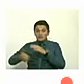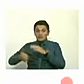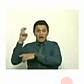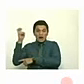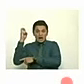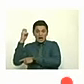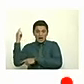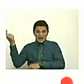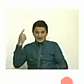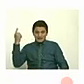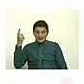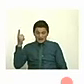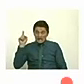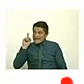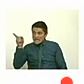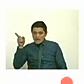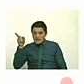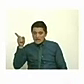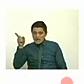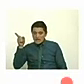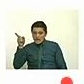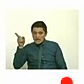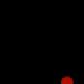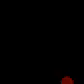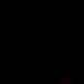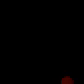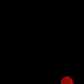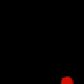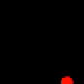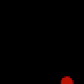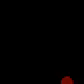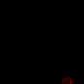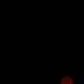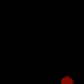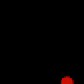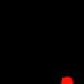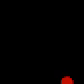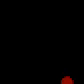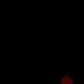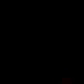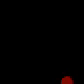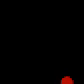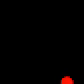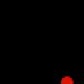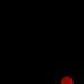Es el que propone la fórmula desde el lado del Estado.